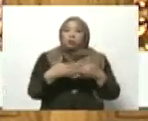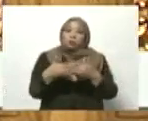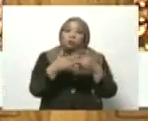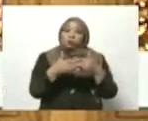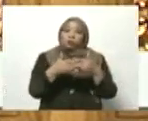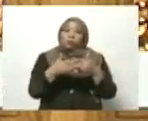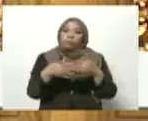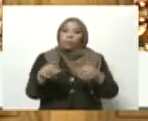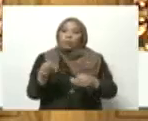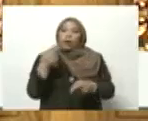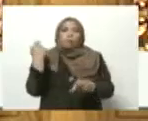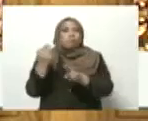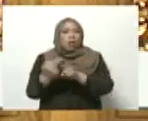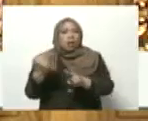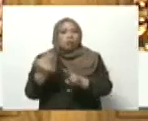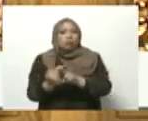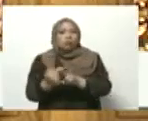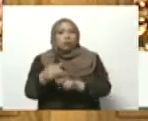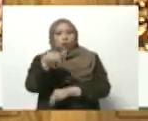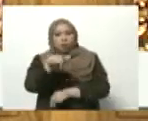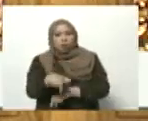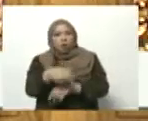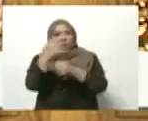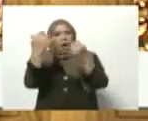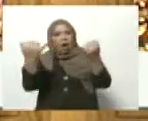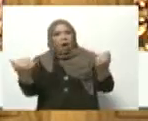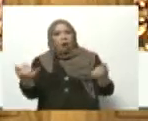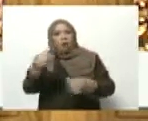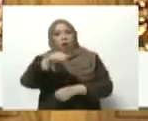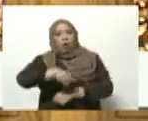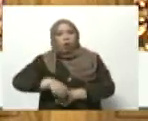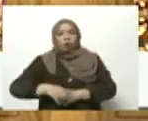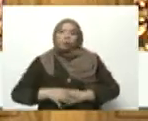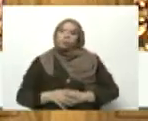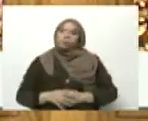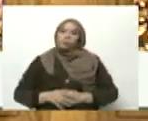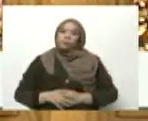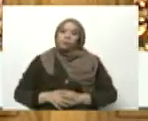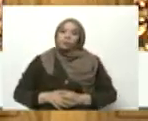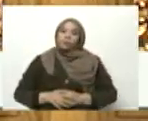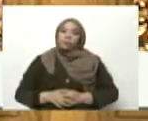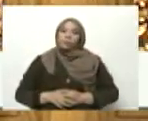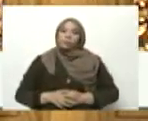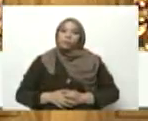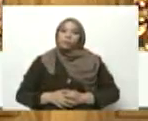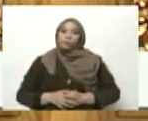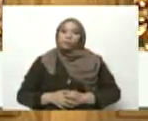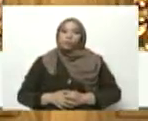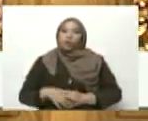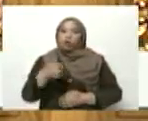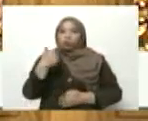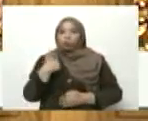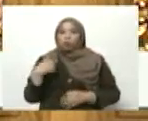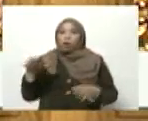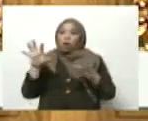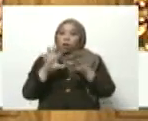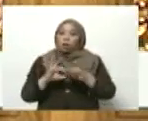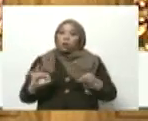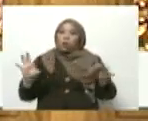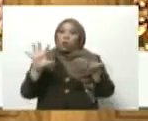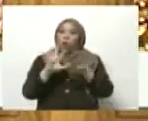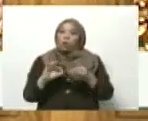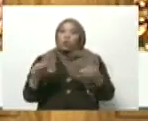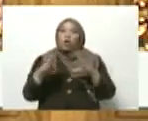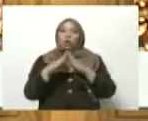lo grave que sea, es tan grave como lo que estamos viviendo hoy. Y no nada más por las, le voy a contar que los ataques y